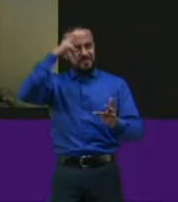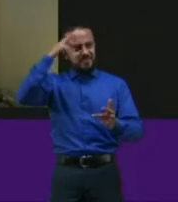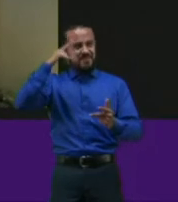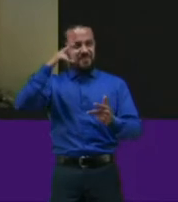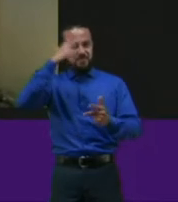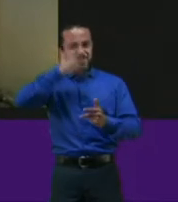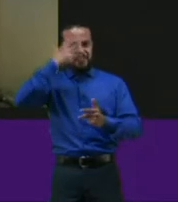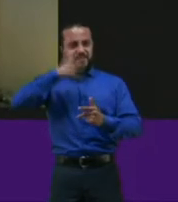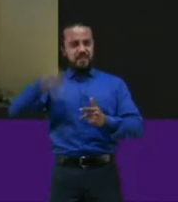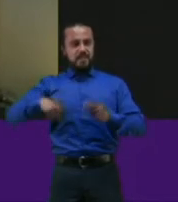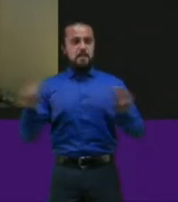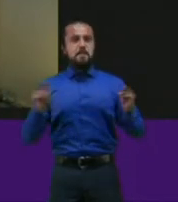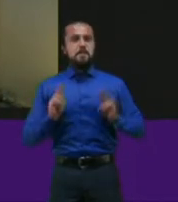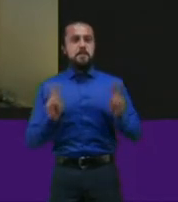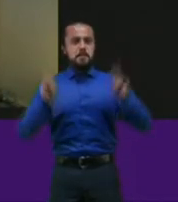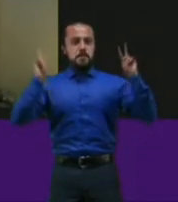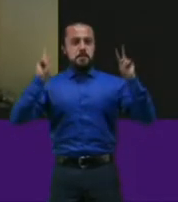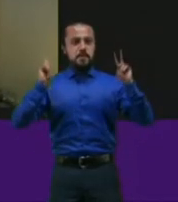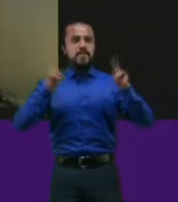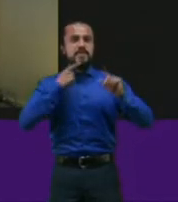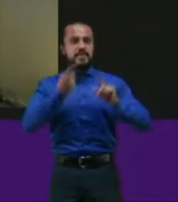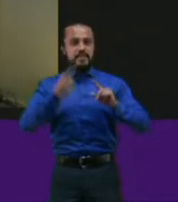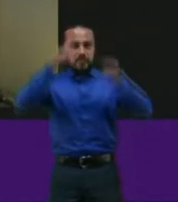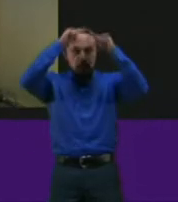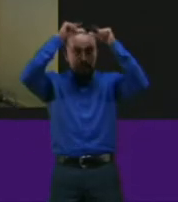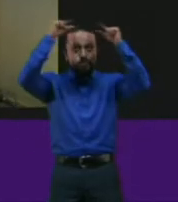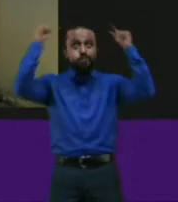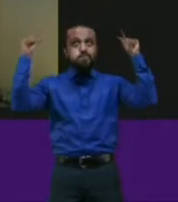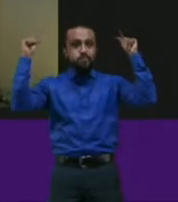por favor, que diga Mintic y apps.co.